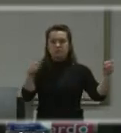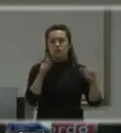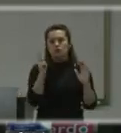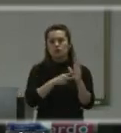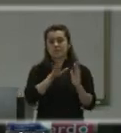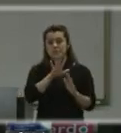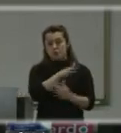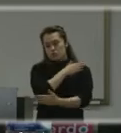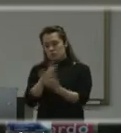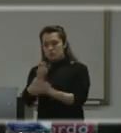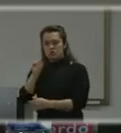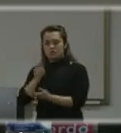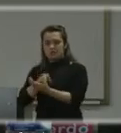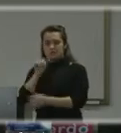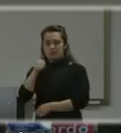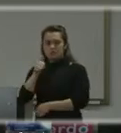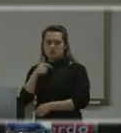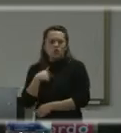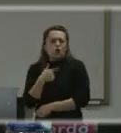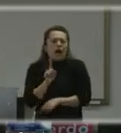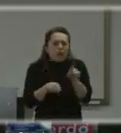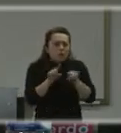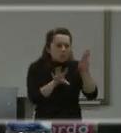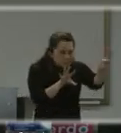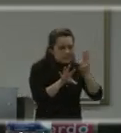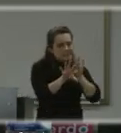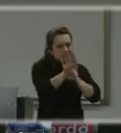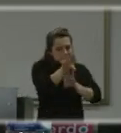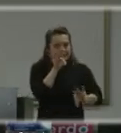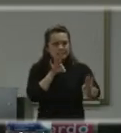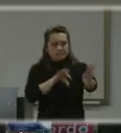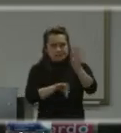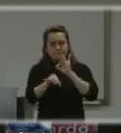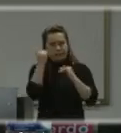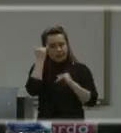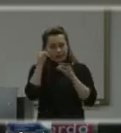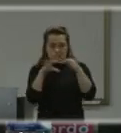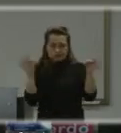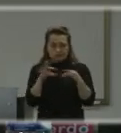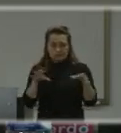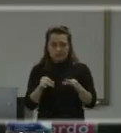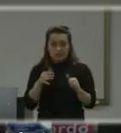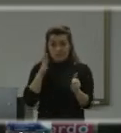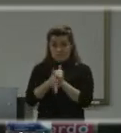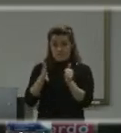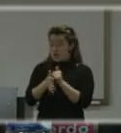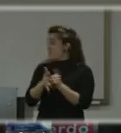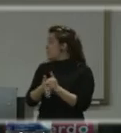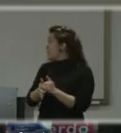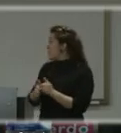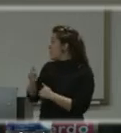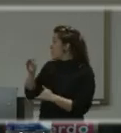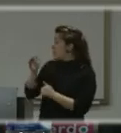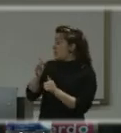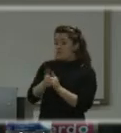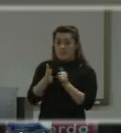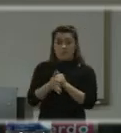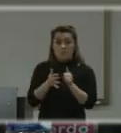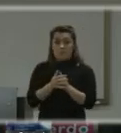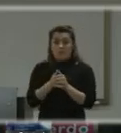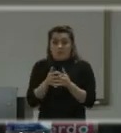2010. Y voy a rescatar apenas, digamos, esto en el informe, digamos, es una gran parte, una parte gruesa del